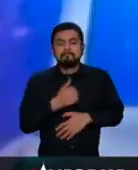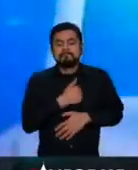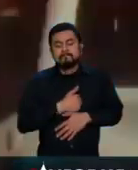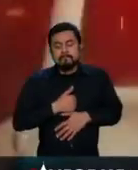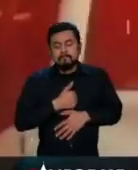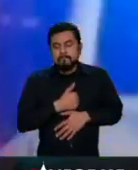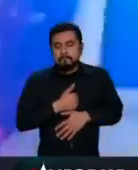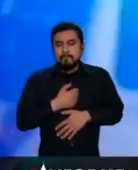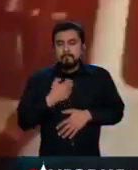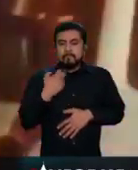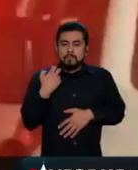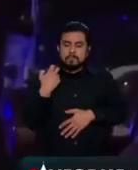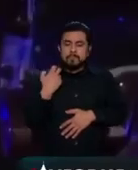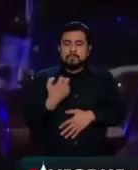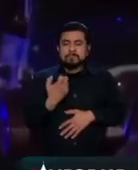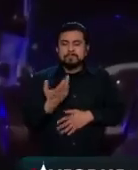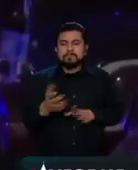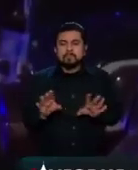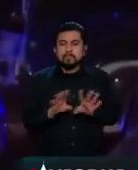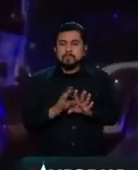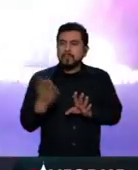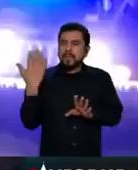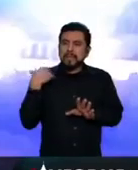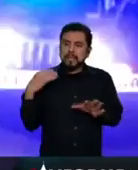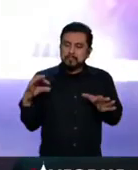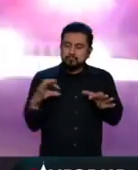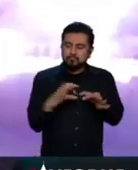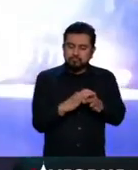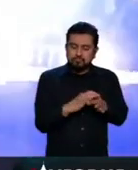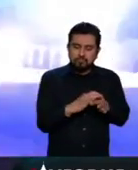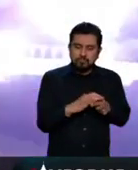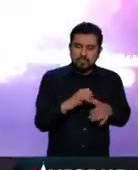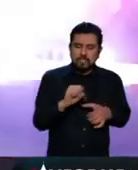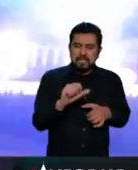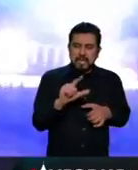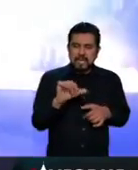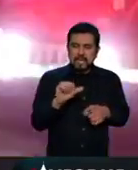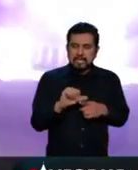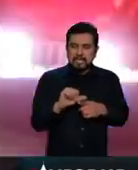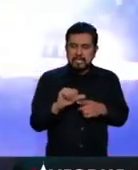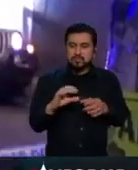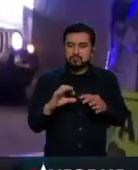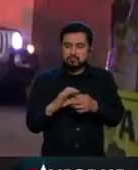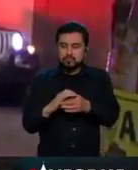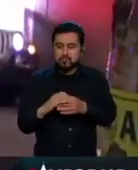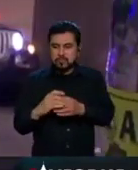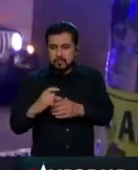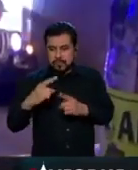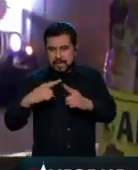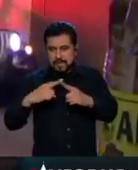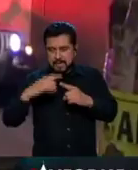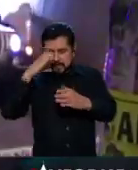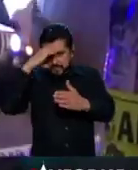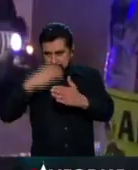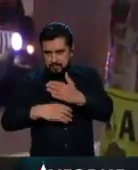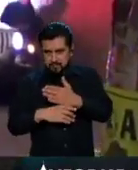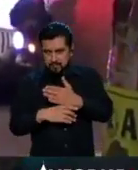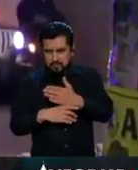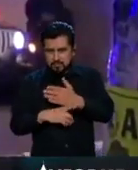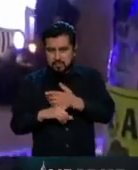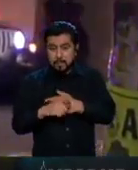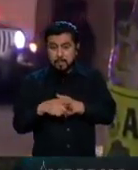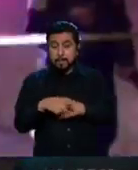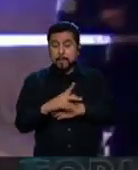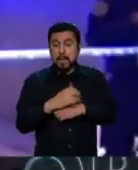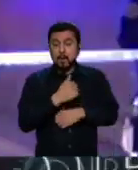lamentablemente esa luna de miel que tuvo el gobierno de Salinas de Gortari con la Iglesia Católica se vio manchada por sangre.